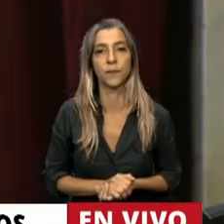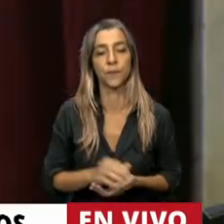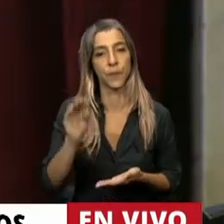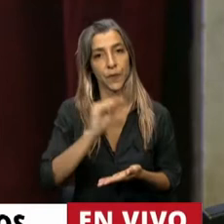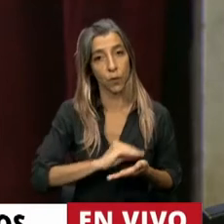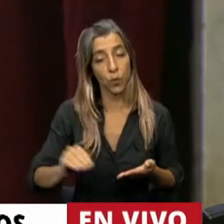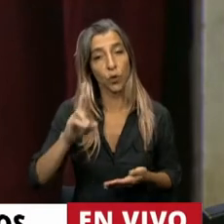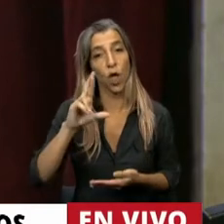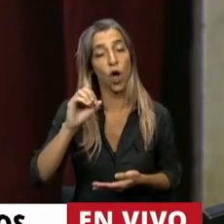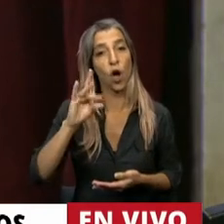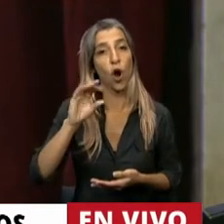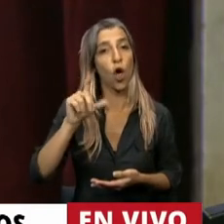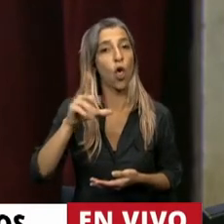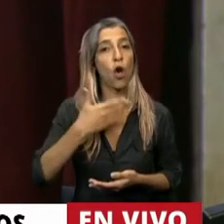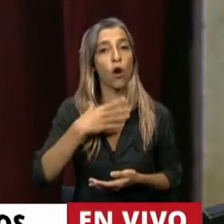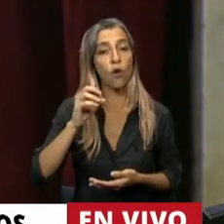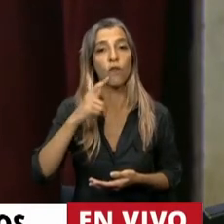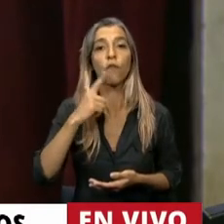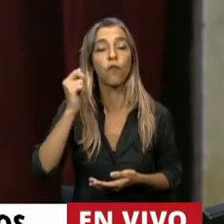diputado rodolfo tailhade